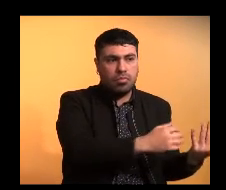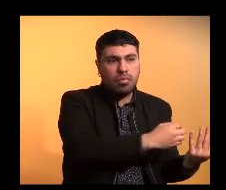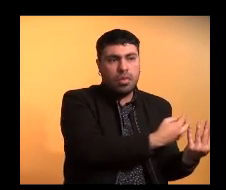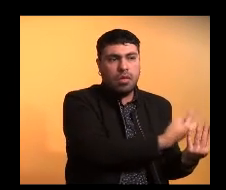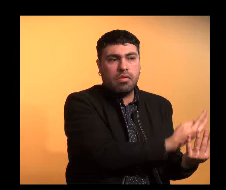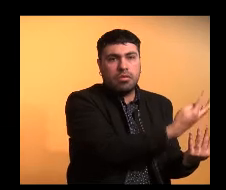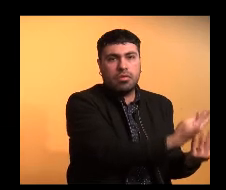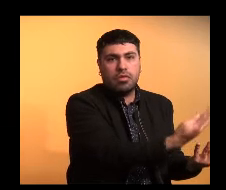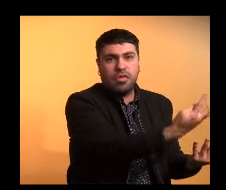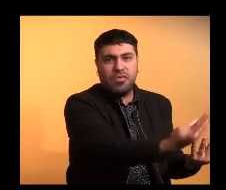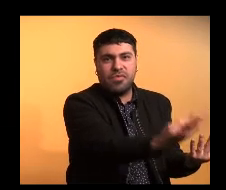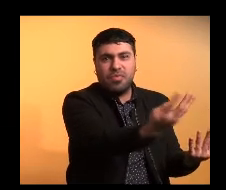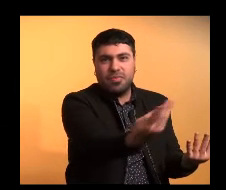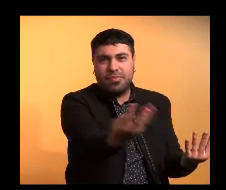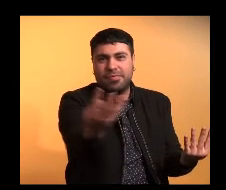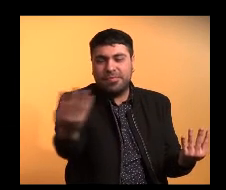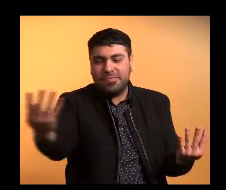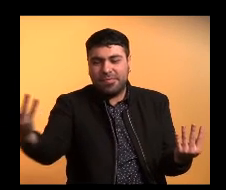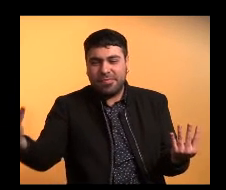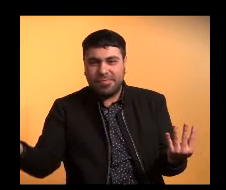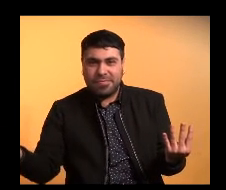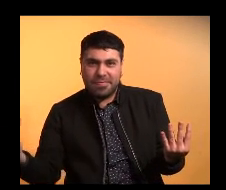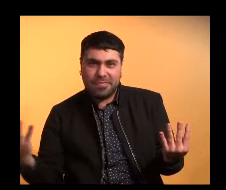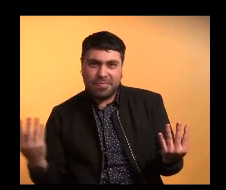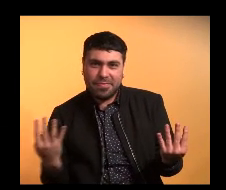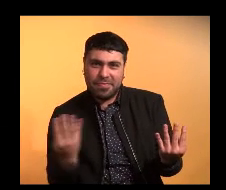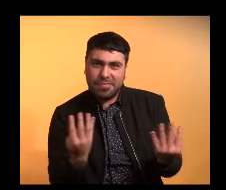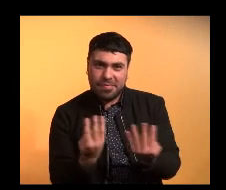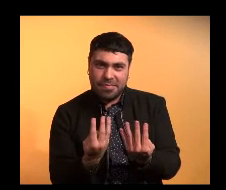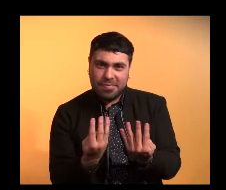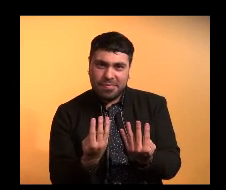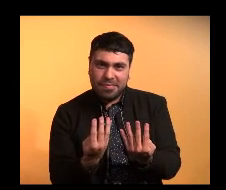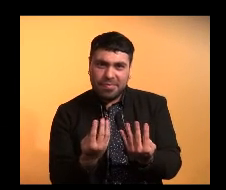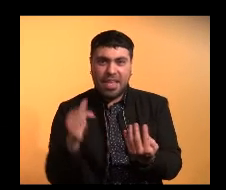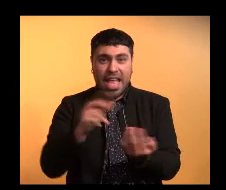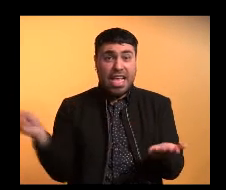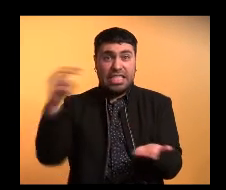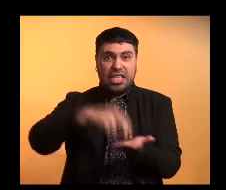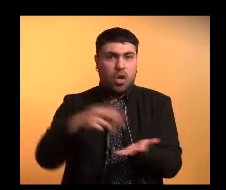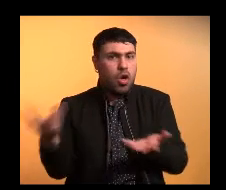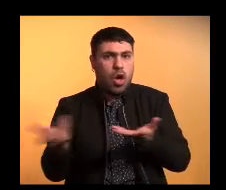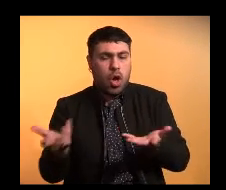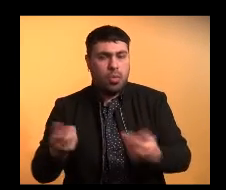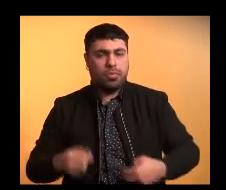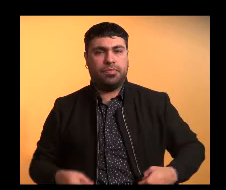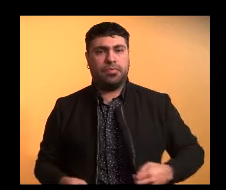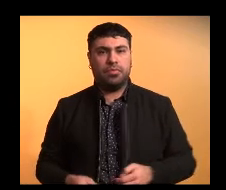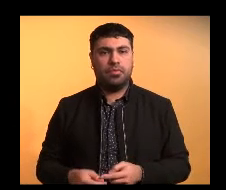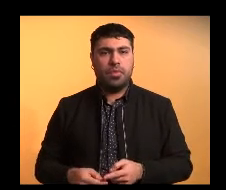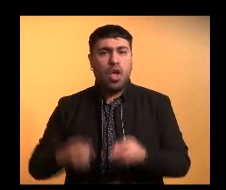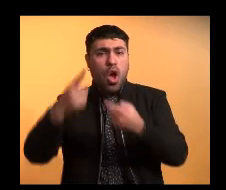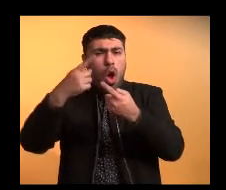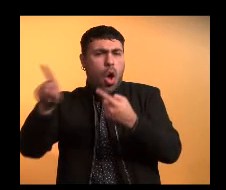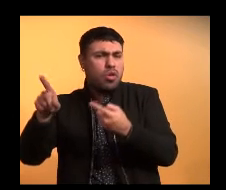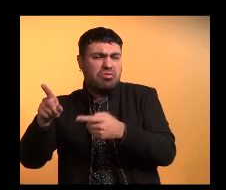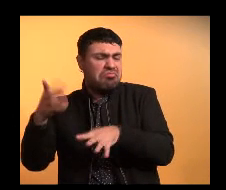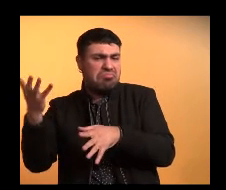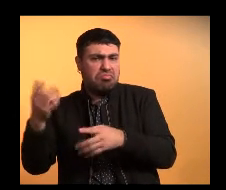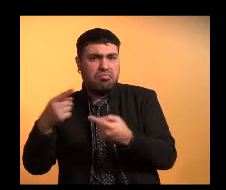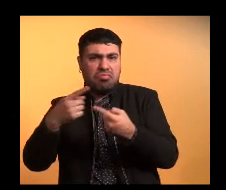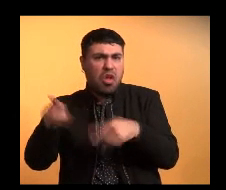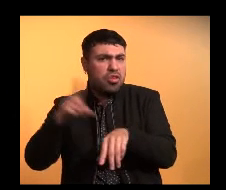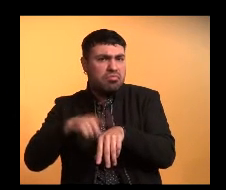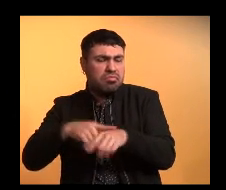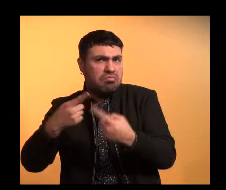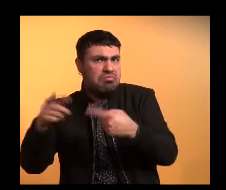Antártica. Ese mismo año, un colega de la Universidad Austral, Nelson Valdivia, también encontró trozos de Durbilea